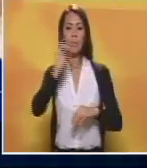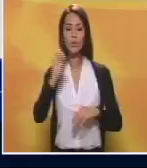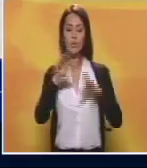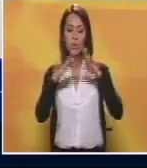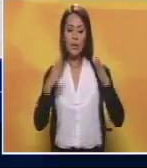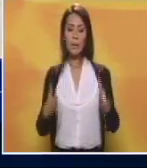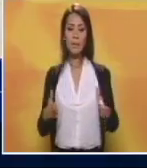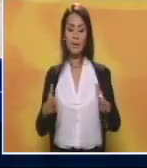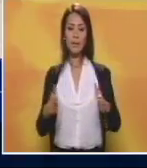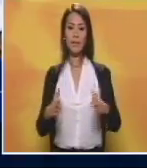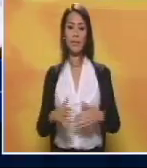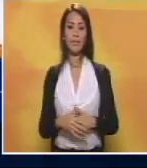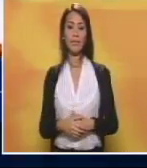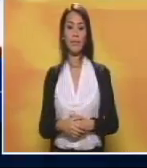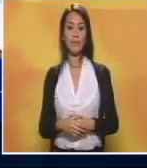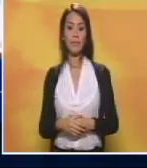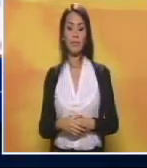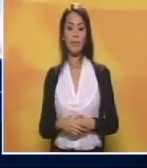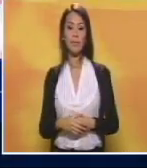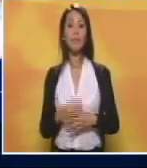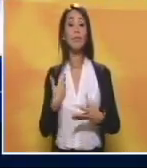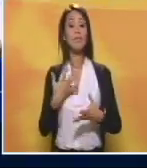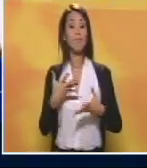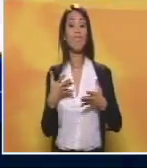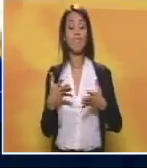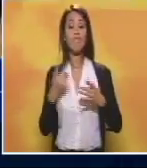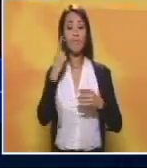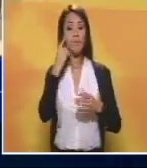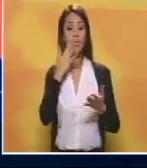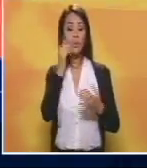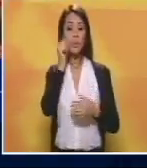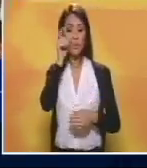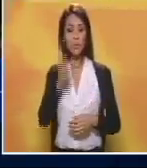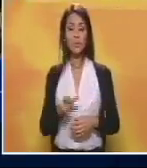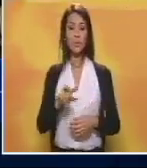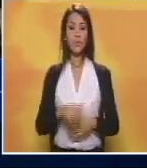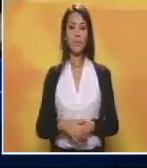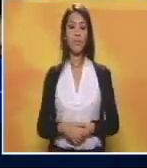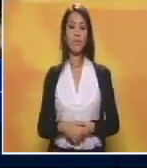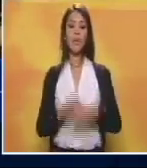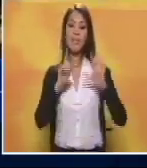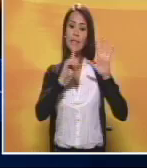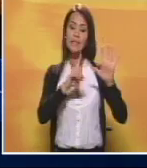mesas escrutadas, se tiene por sentado que Carlos Alvarado cuenta con un